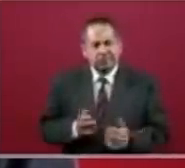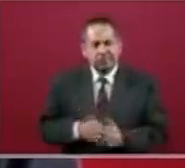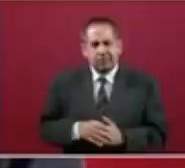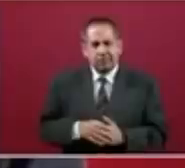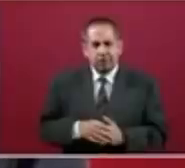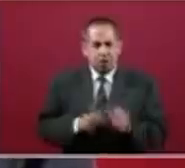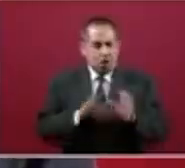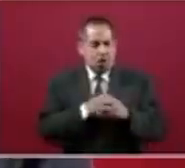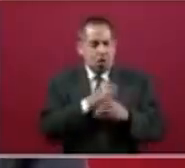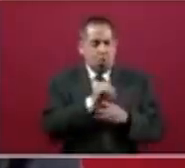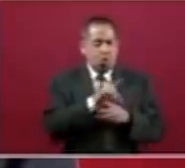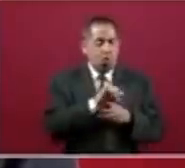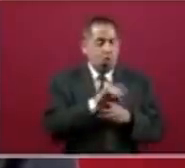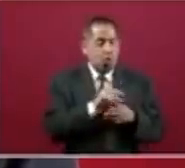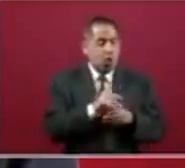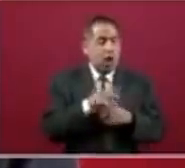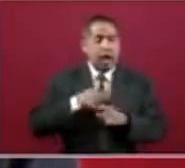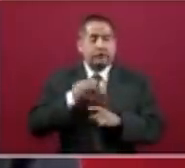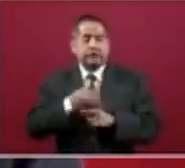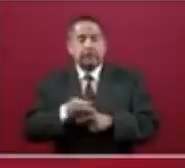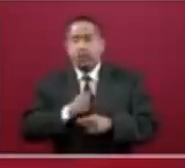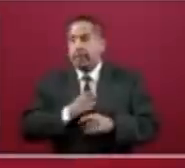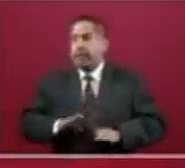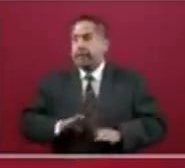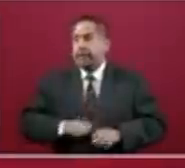el monopolio, lo aceptamos?